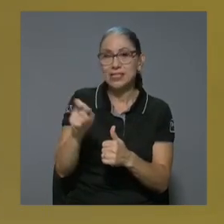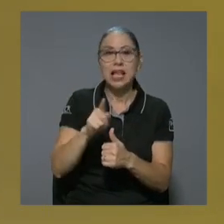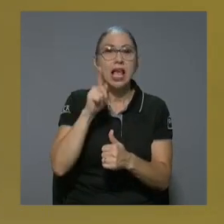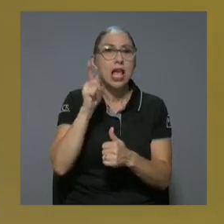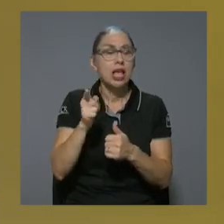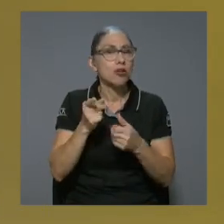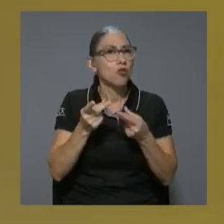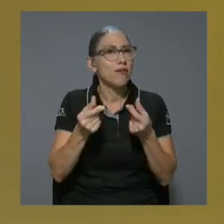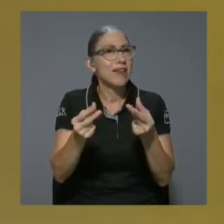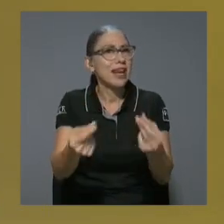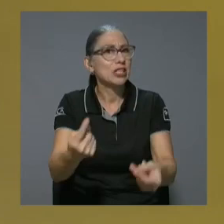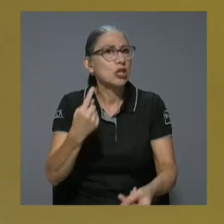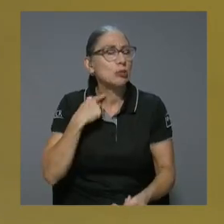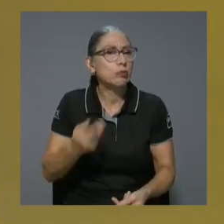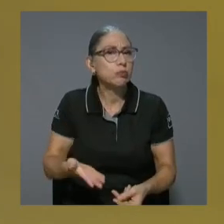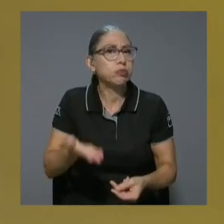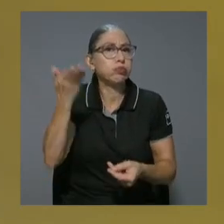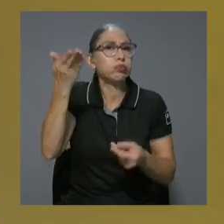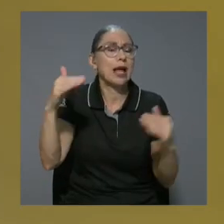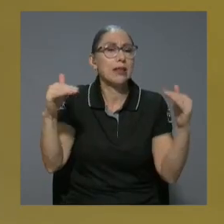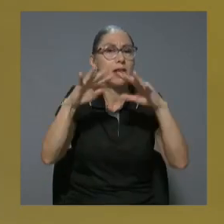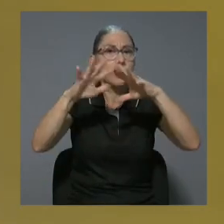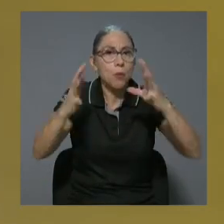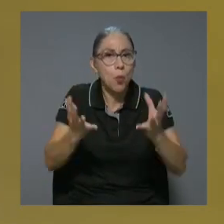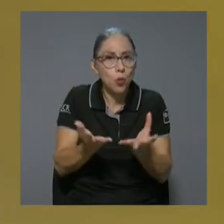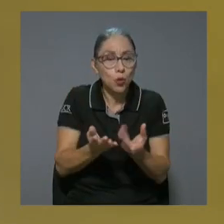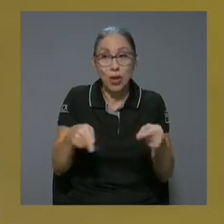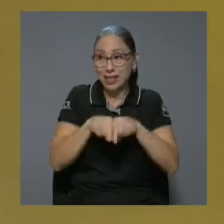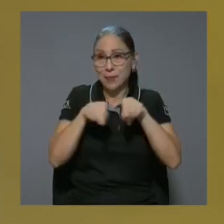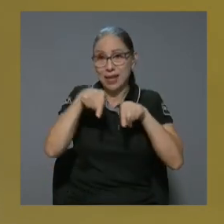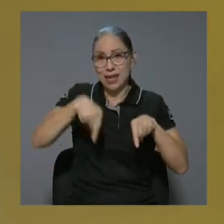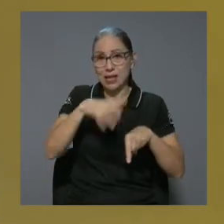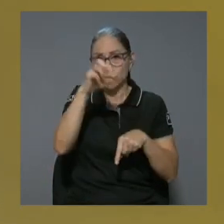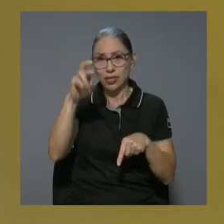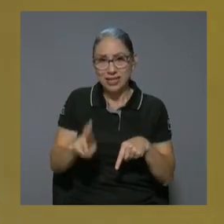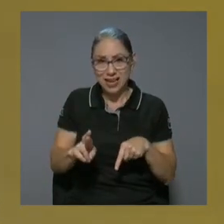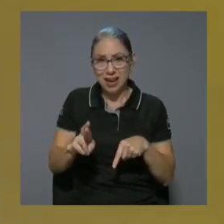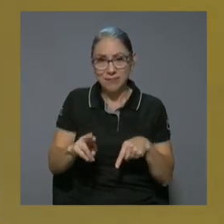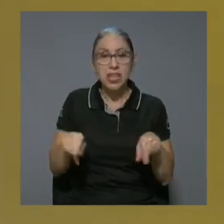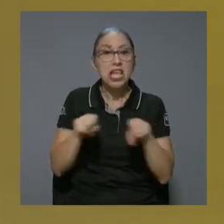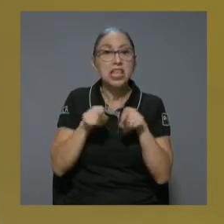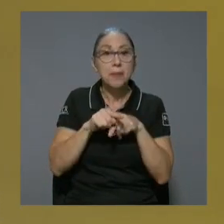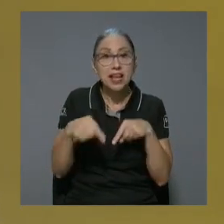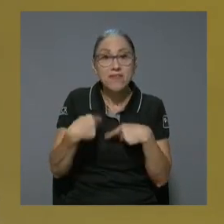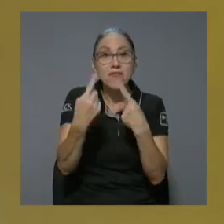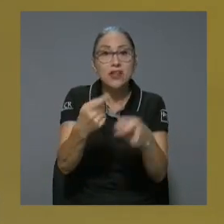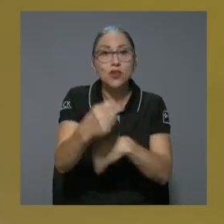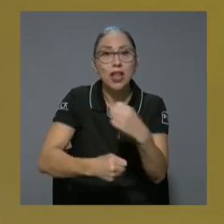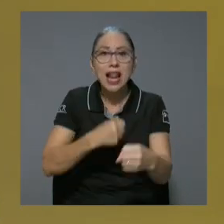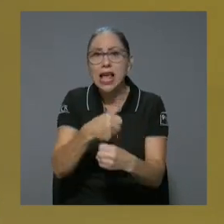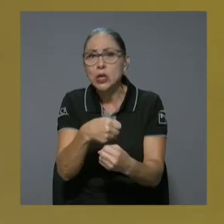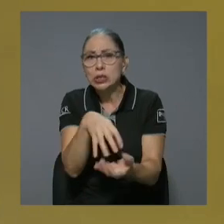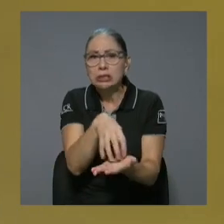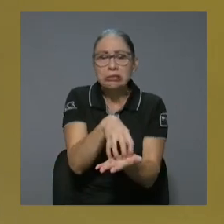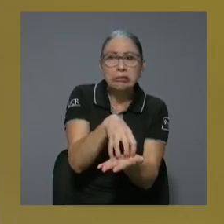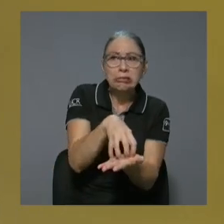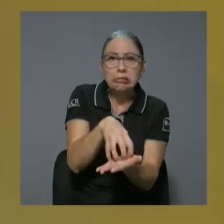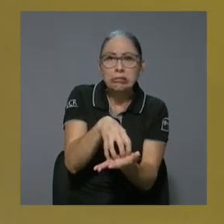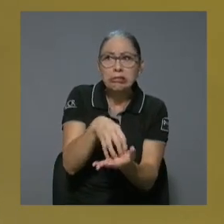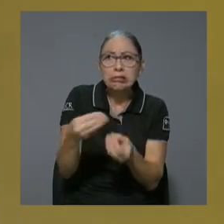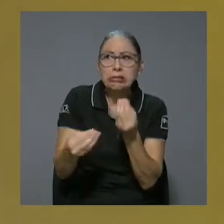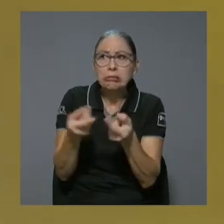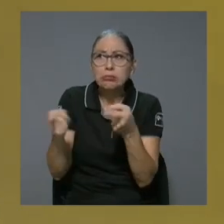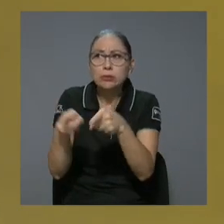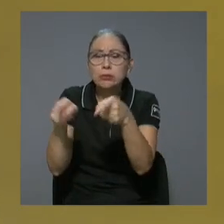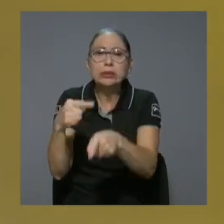de la inflación a nivel global que se observó también localmente, y el resto del año estuvo marcado por la incertidumbre asociada con esa inflación y la